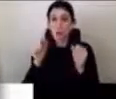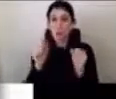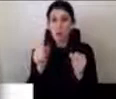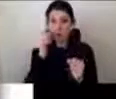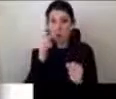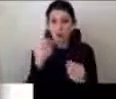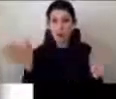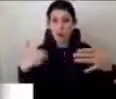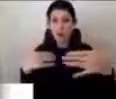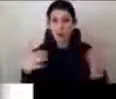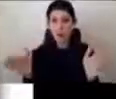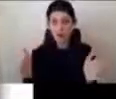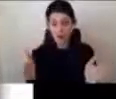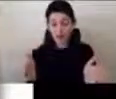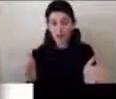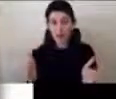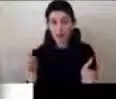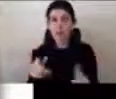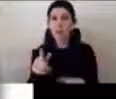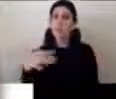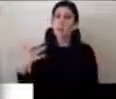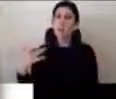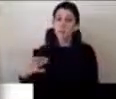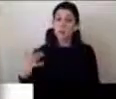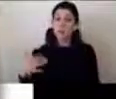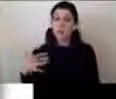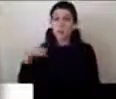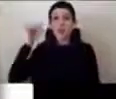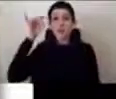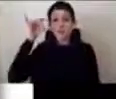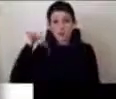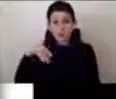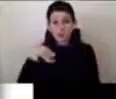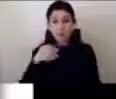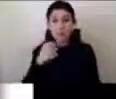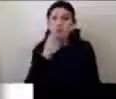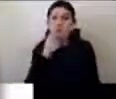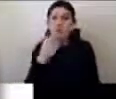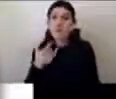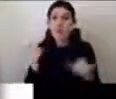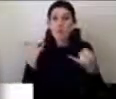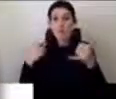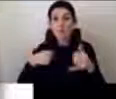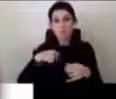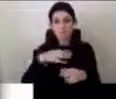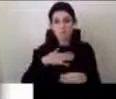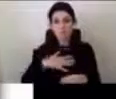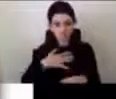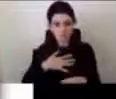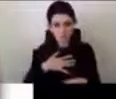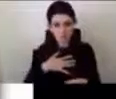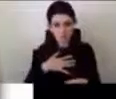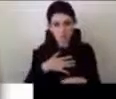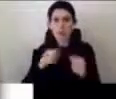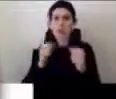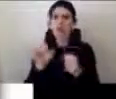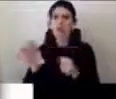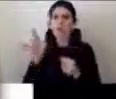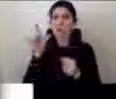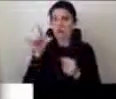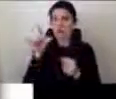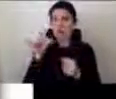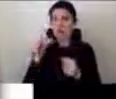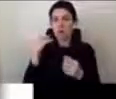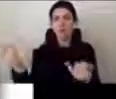cajas. Entonces es muy importante saber qué tipo de juego quiero para poder elegir con mayor